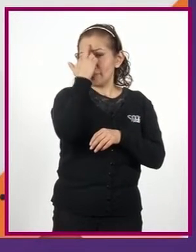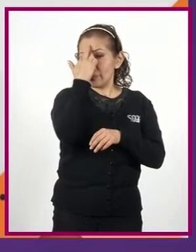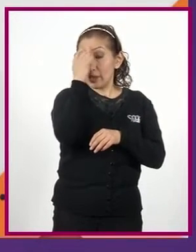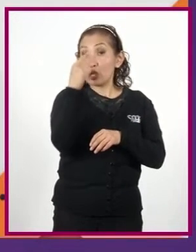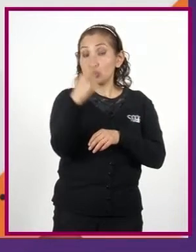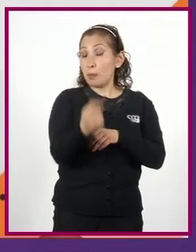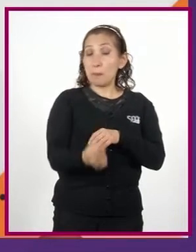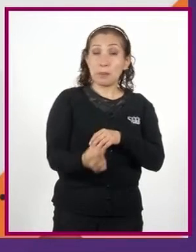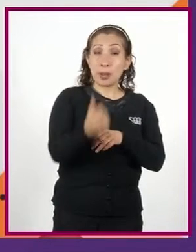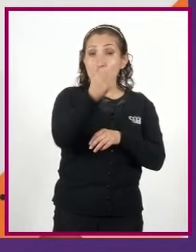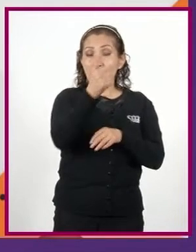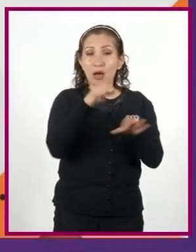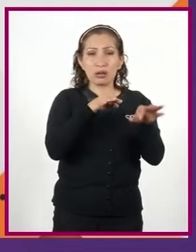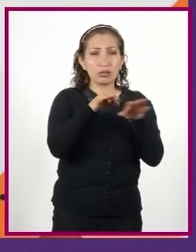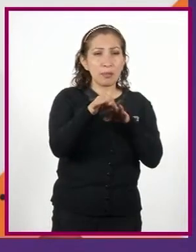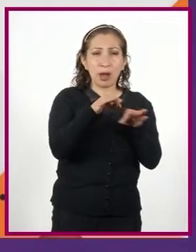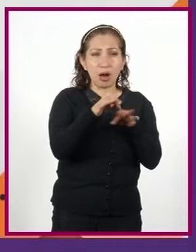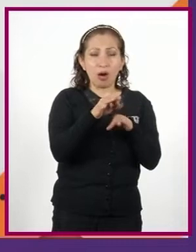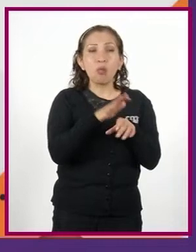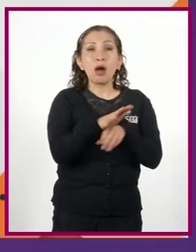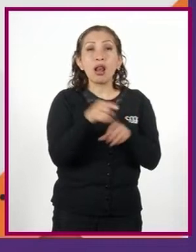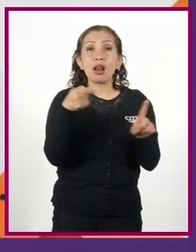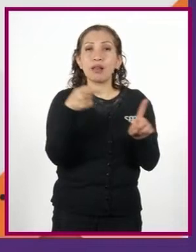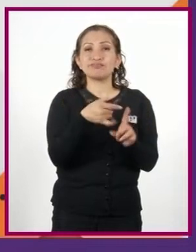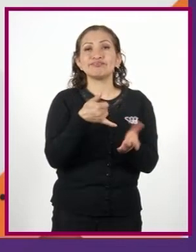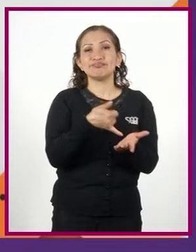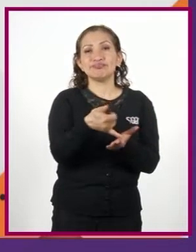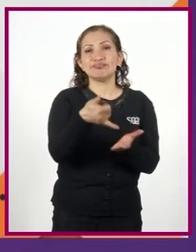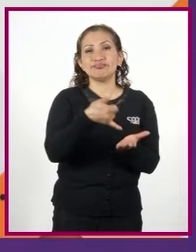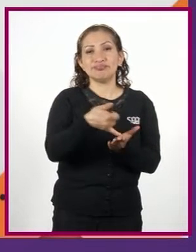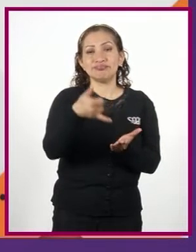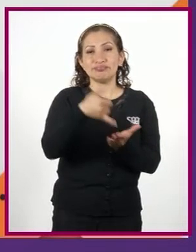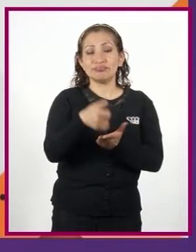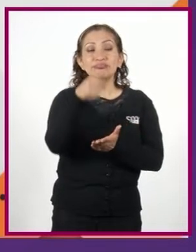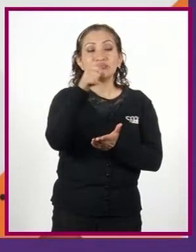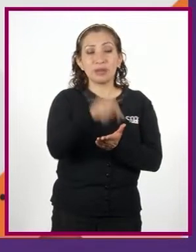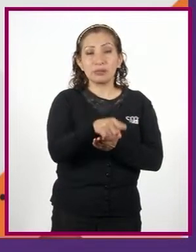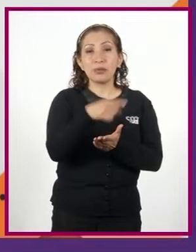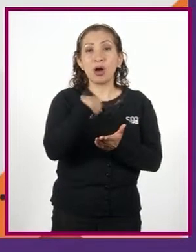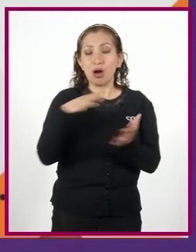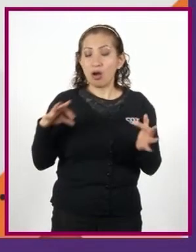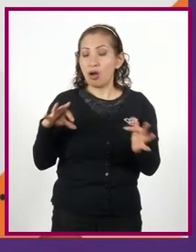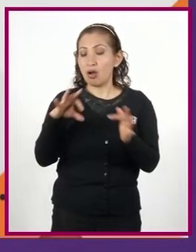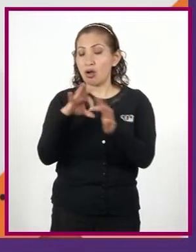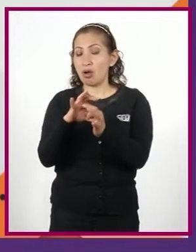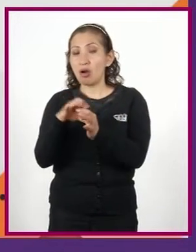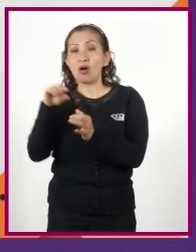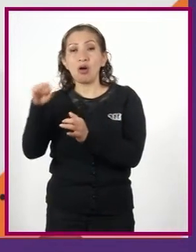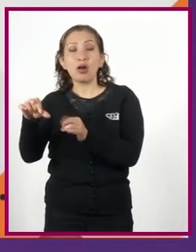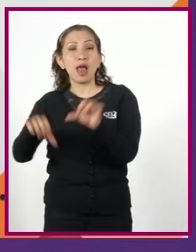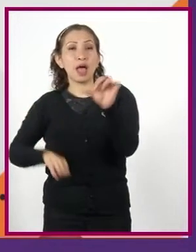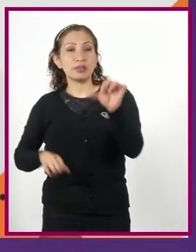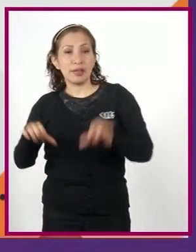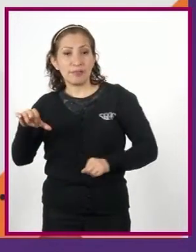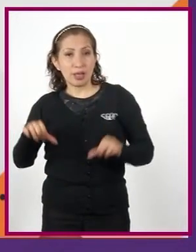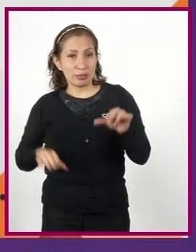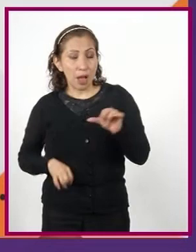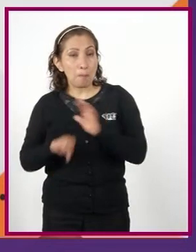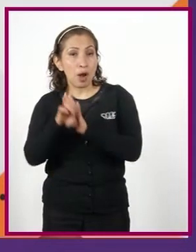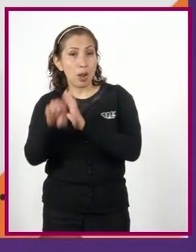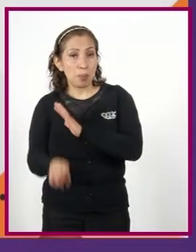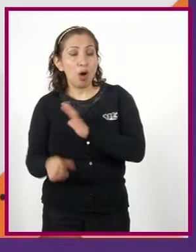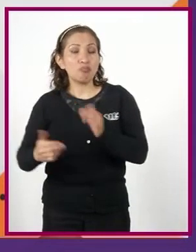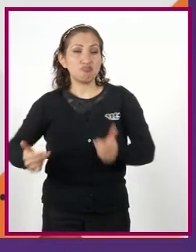su principal actividad fue la agricultura y esta se complementaba con actividades como